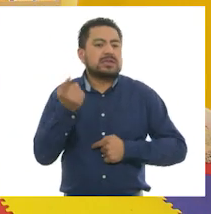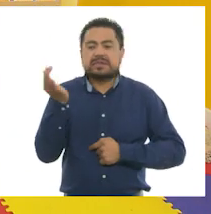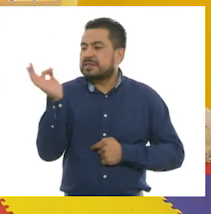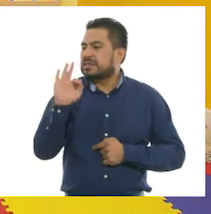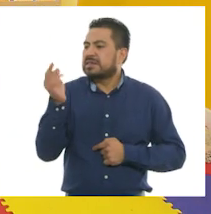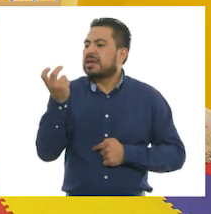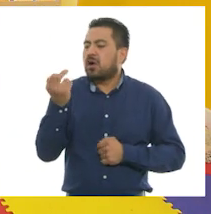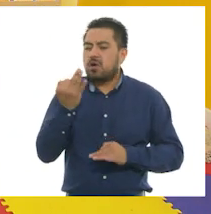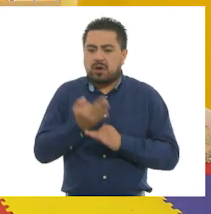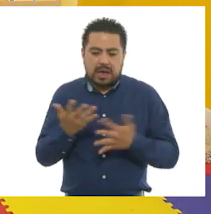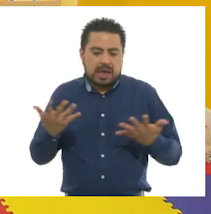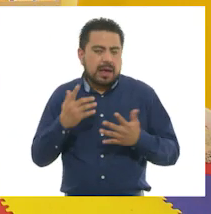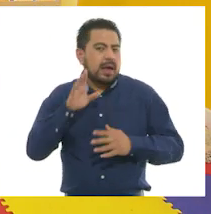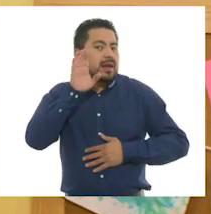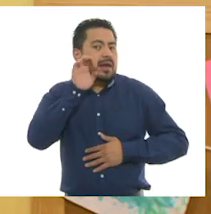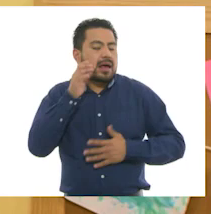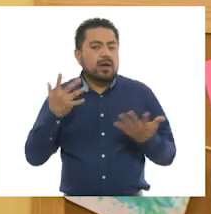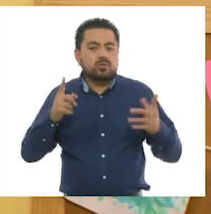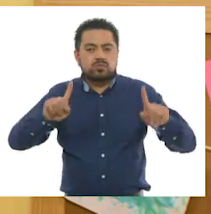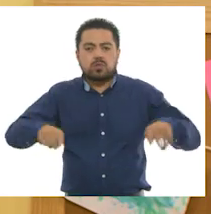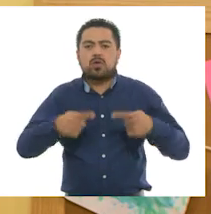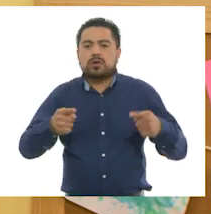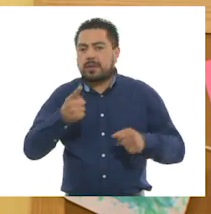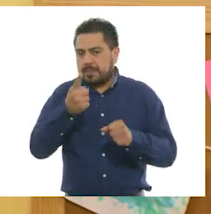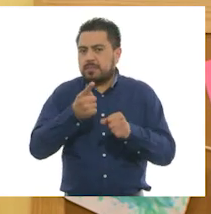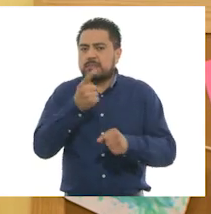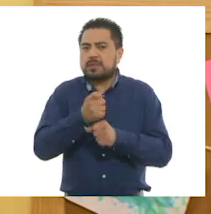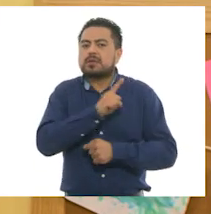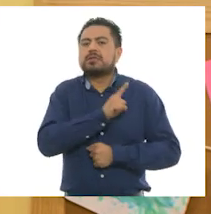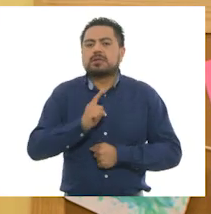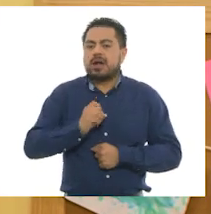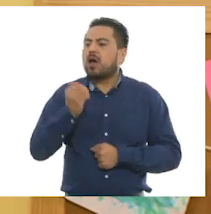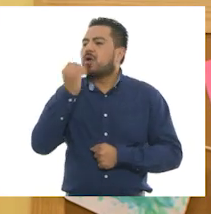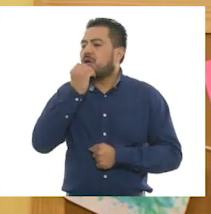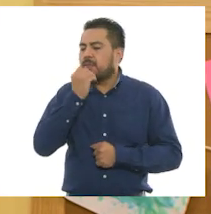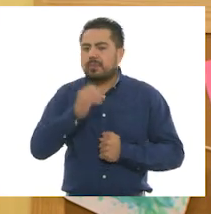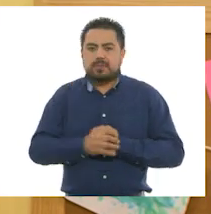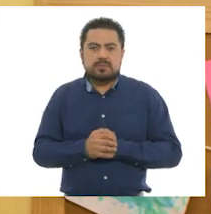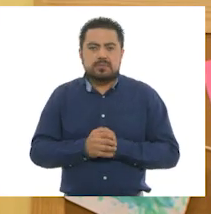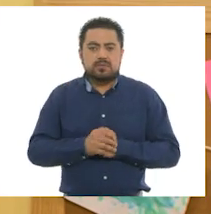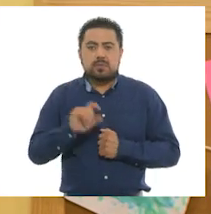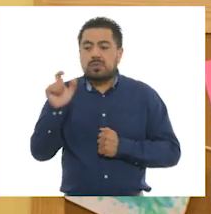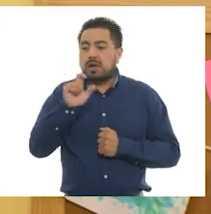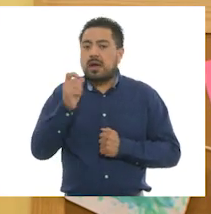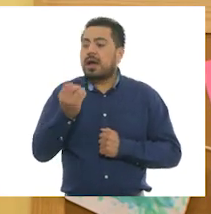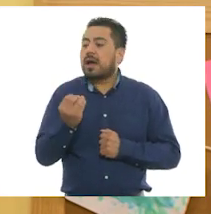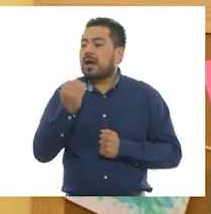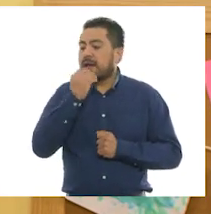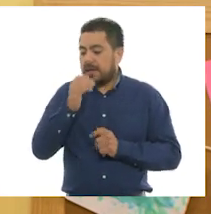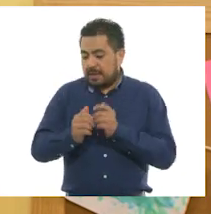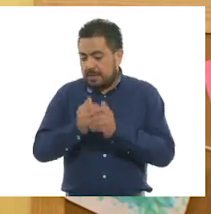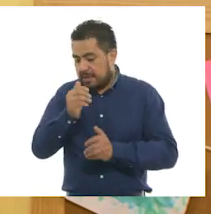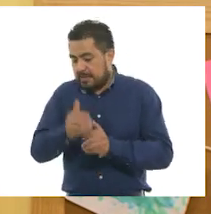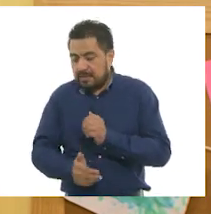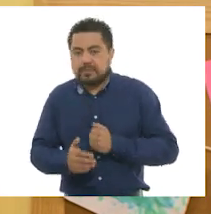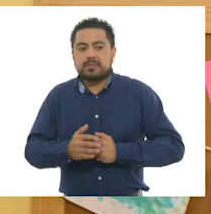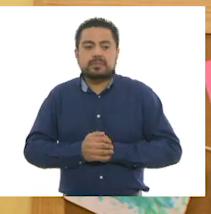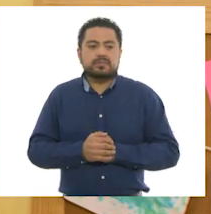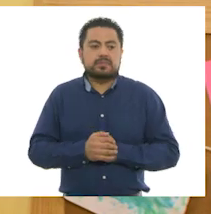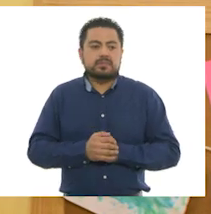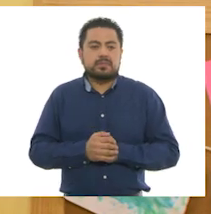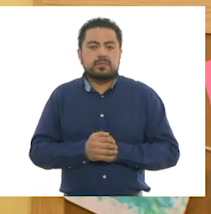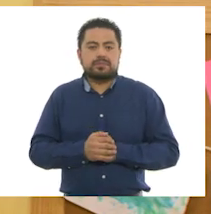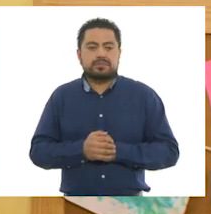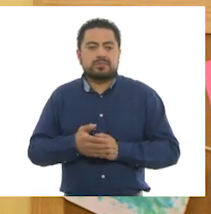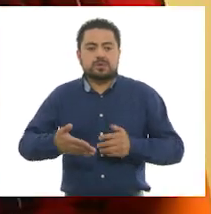es para hacer música con la naranja. Primero te la tienes que comer. Una vez que te la comes, la